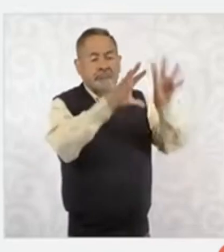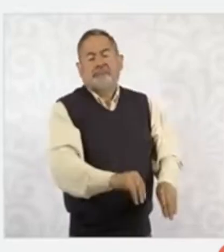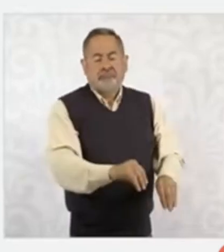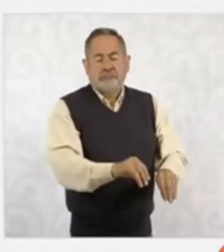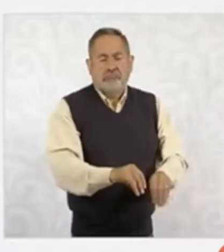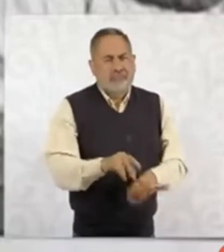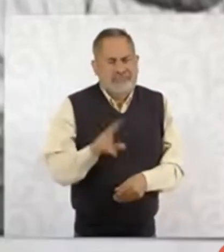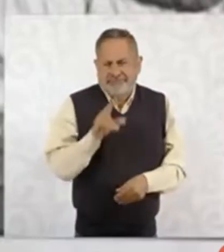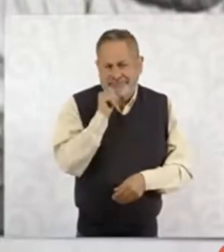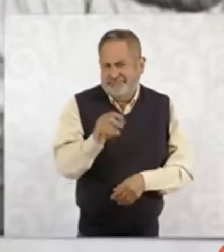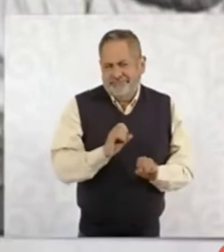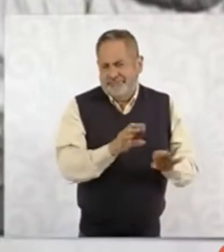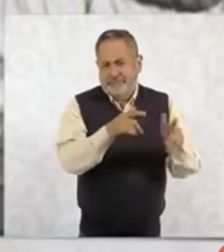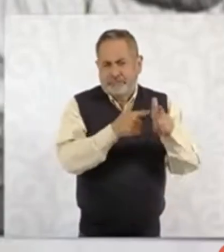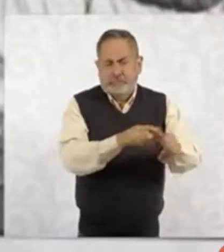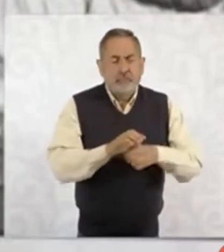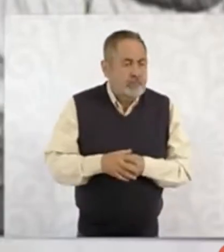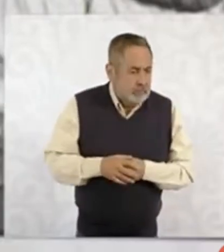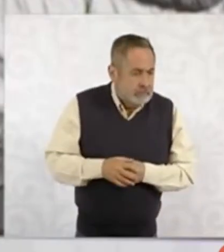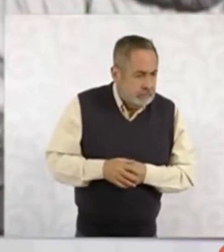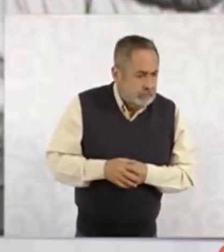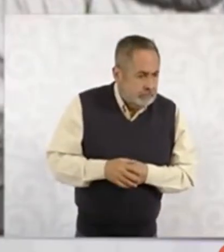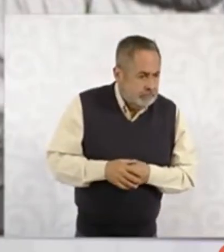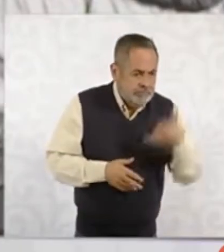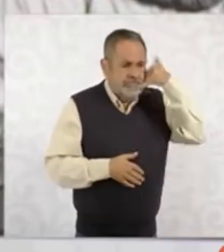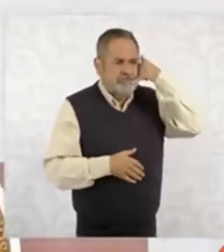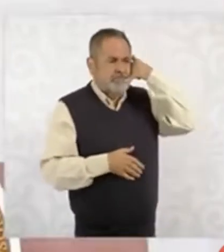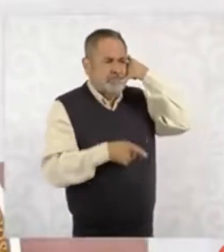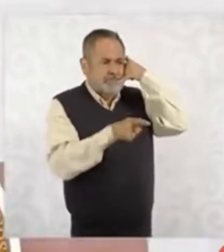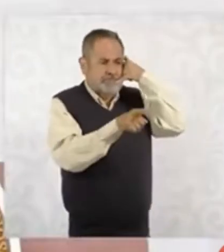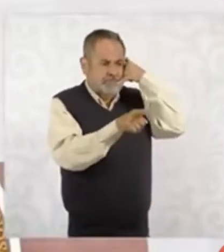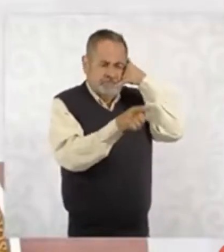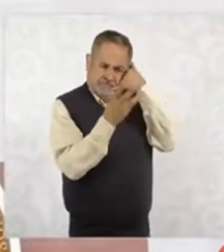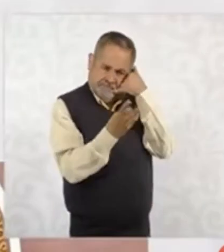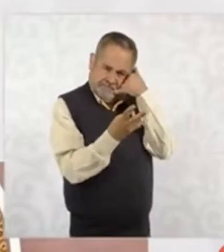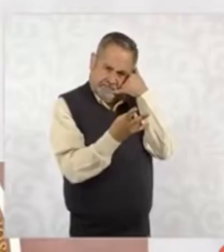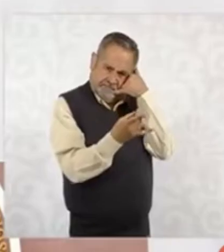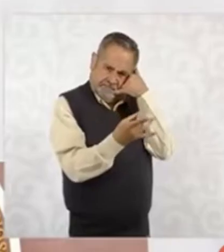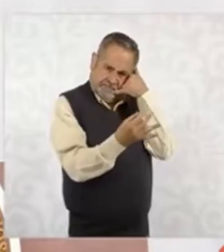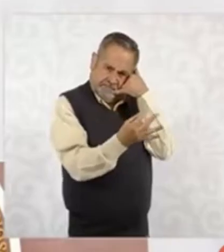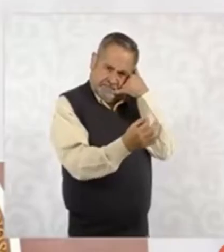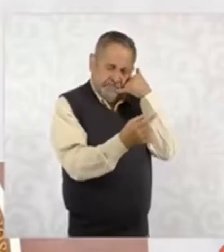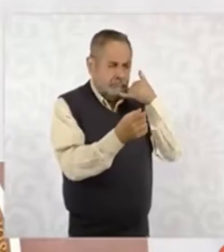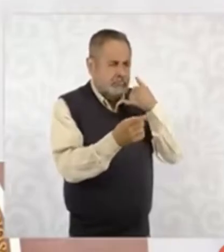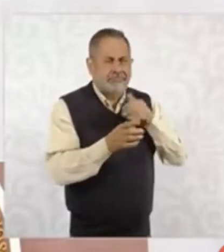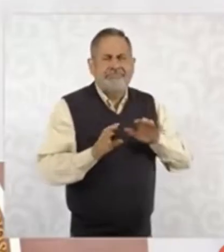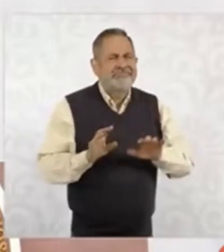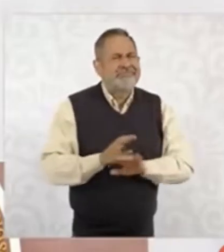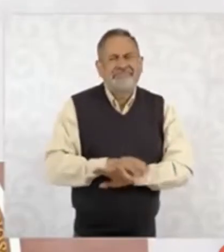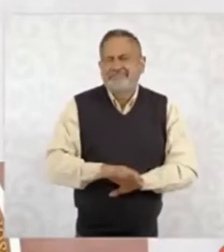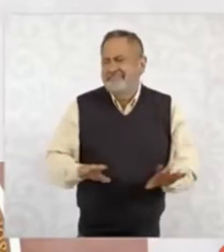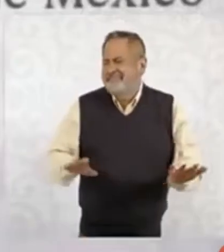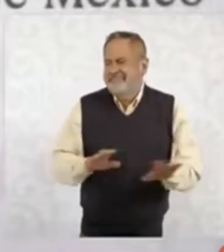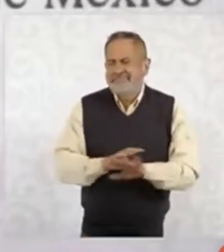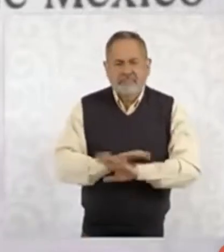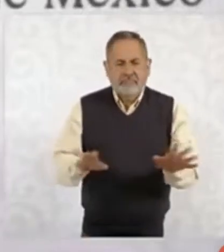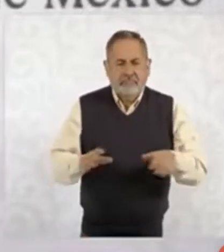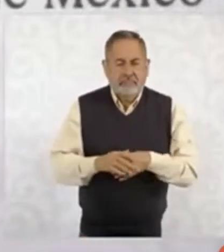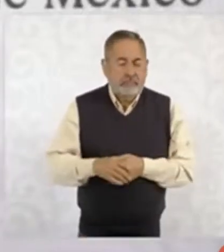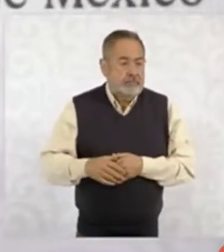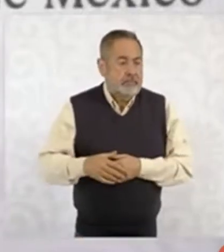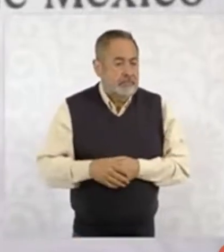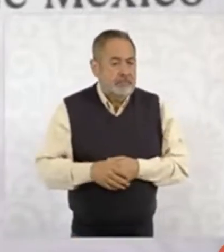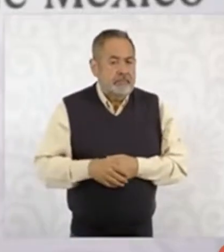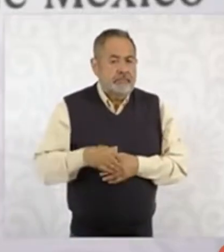no. O te hablo por teléfono para decirte. ¿Por qué? Porque ellos estaban acostumbrados a hablar con la